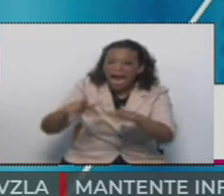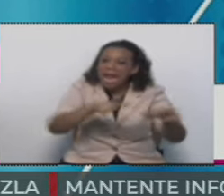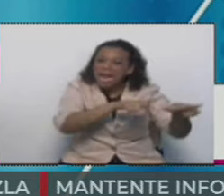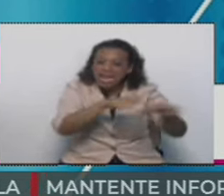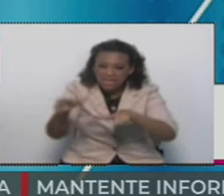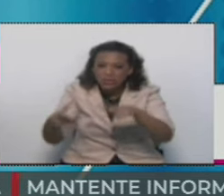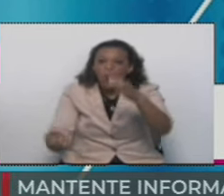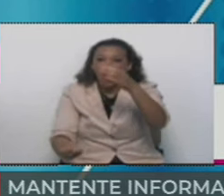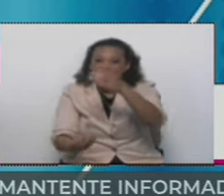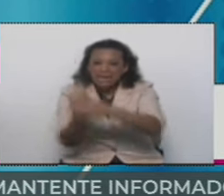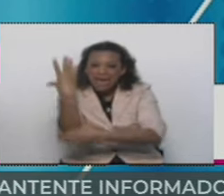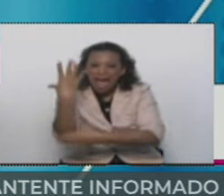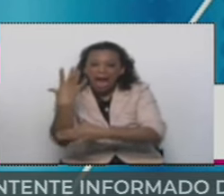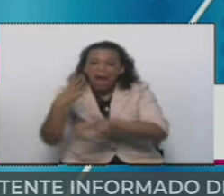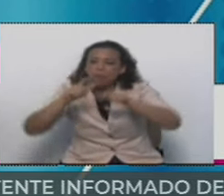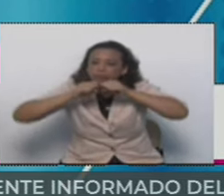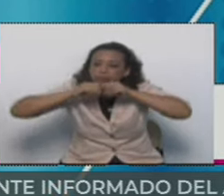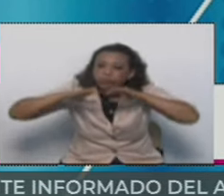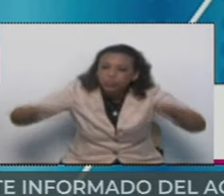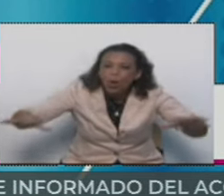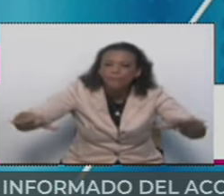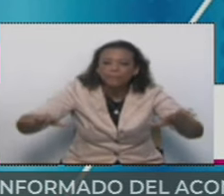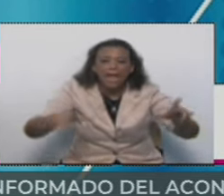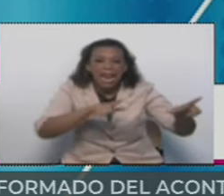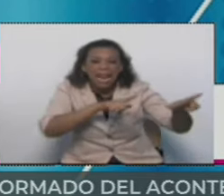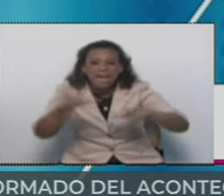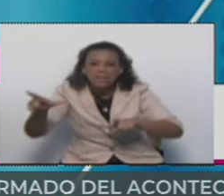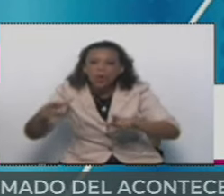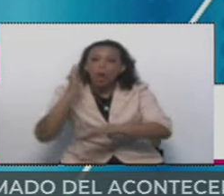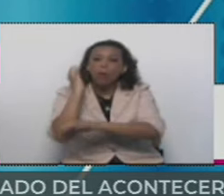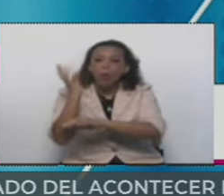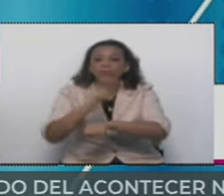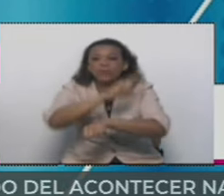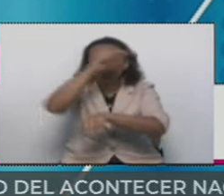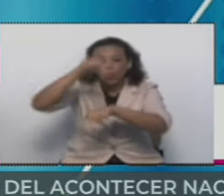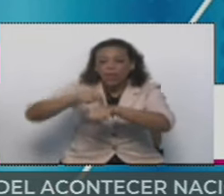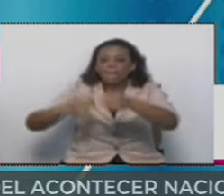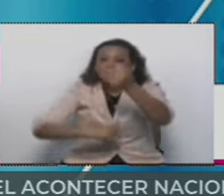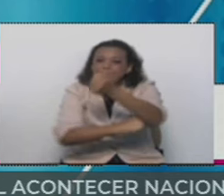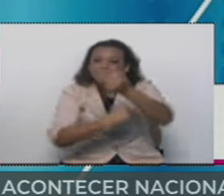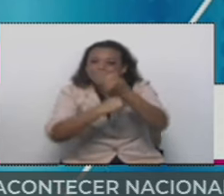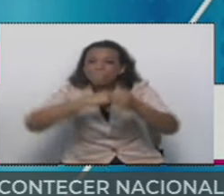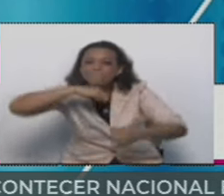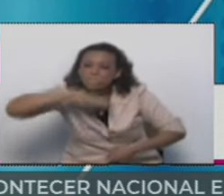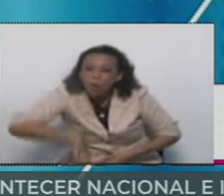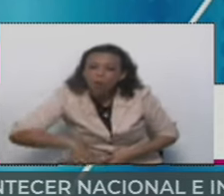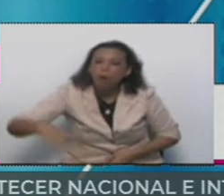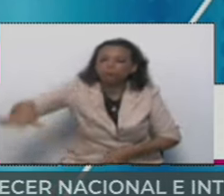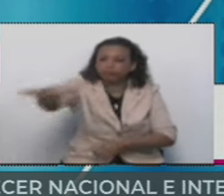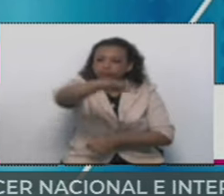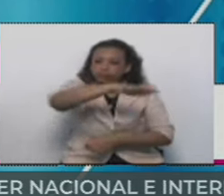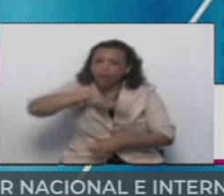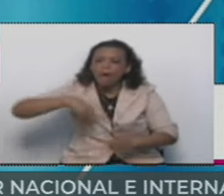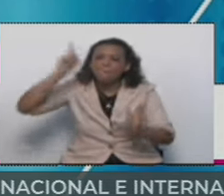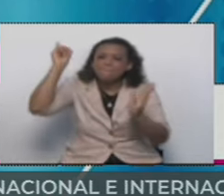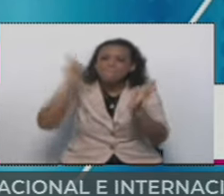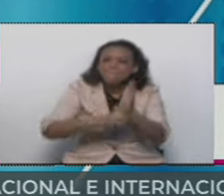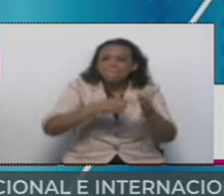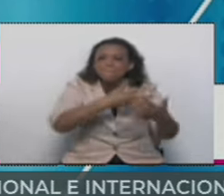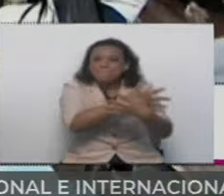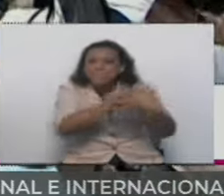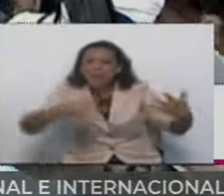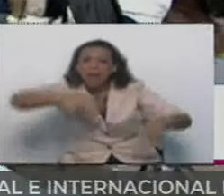instalando la deliberación, el Congreso Nacional de todo el pueblo, con miles